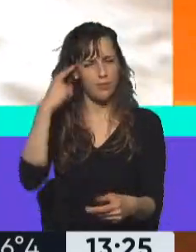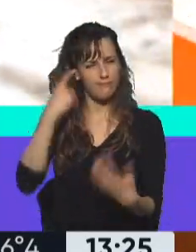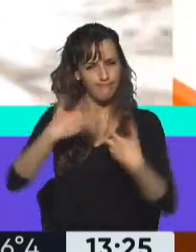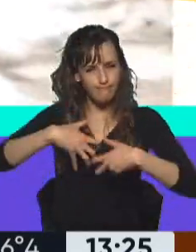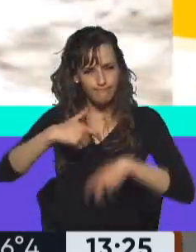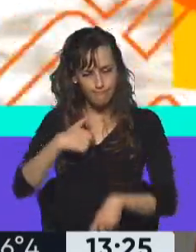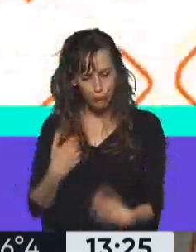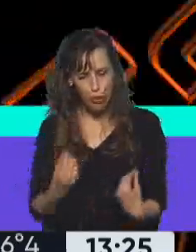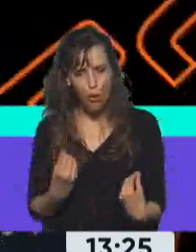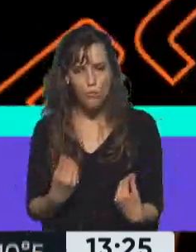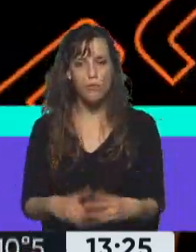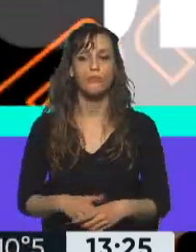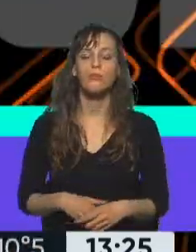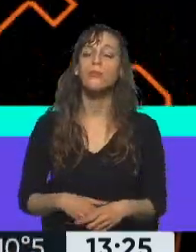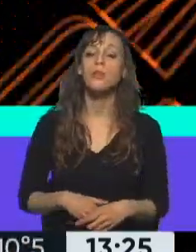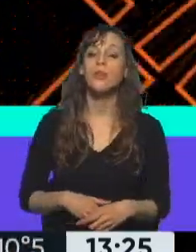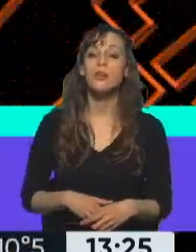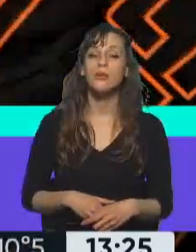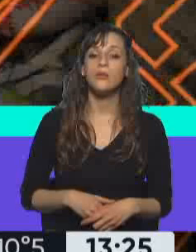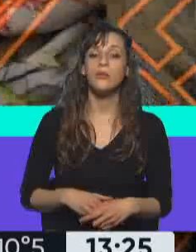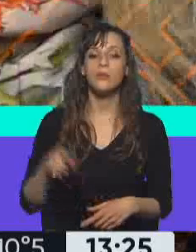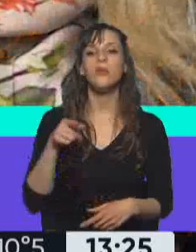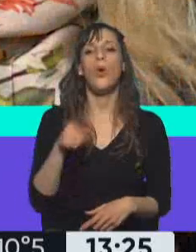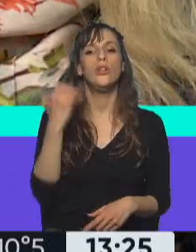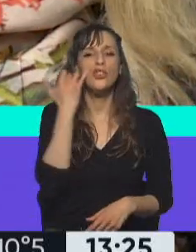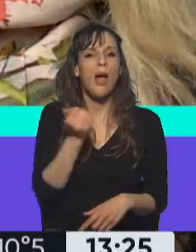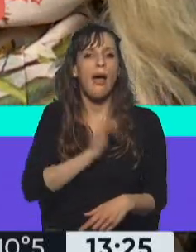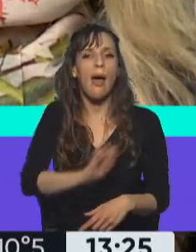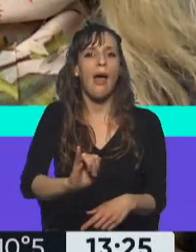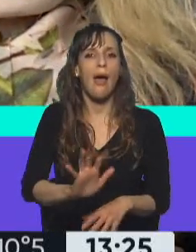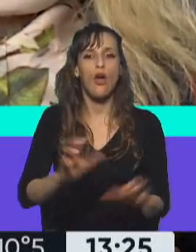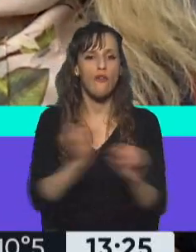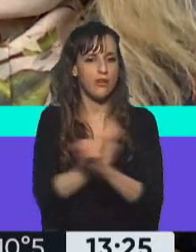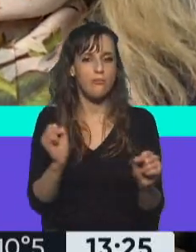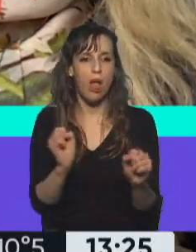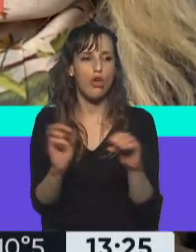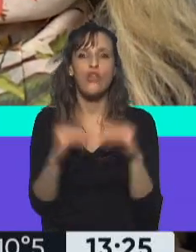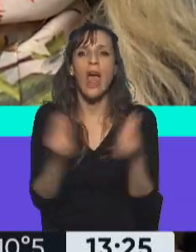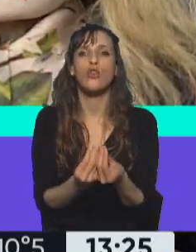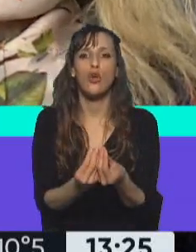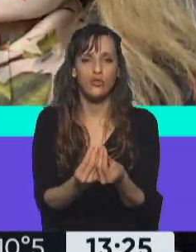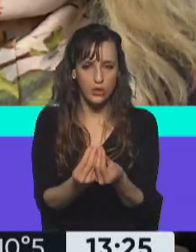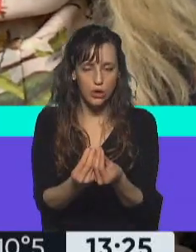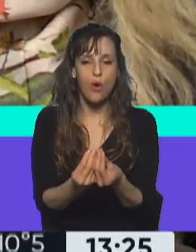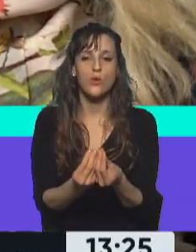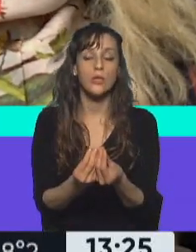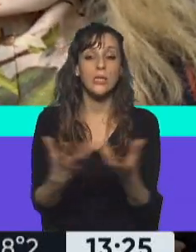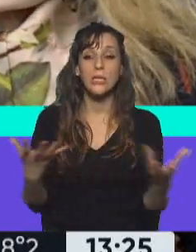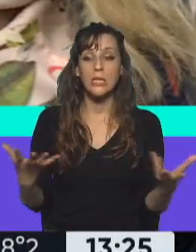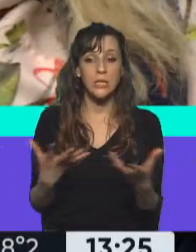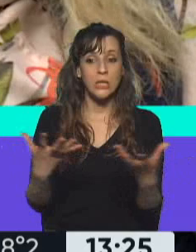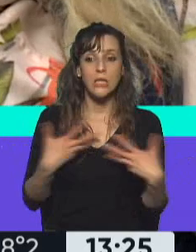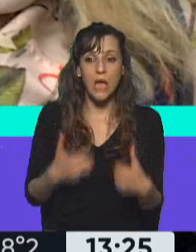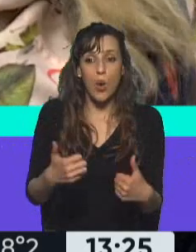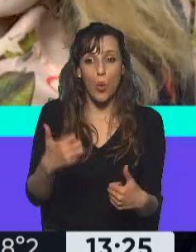Pasa que cuando tenés un diagnóstico de estos tal vez dejás de ser funcional a un